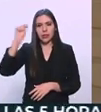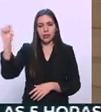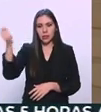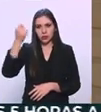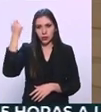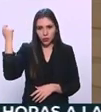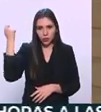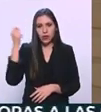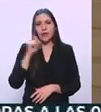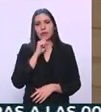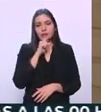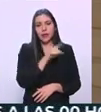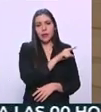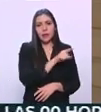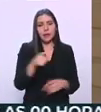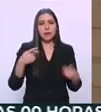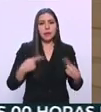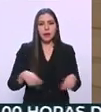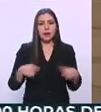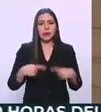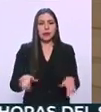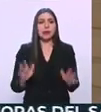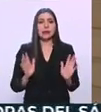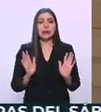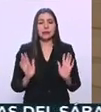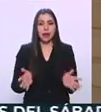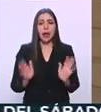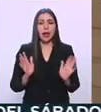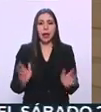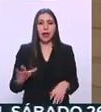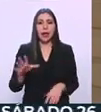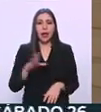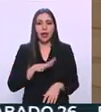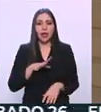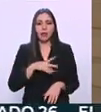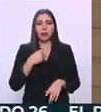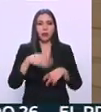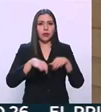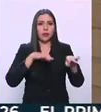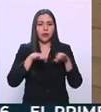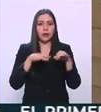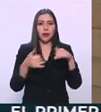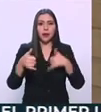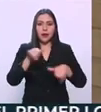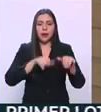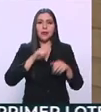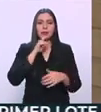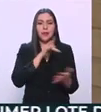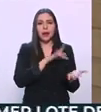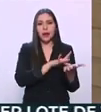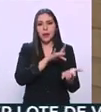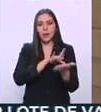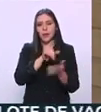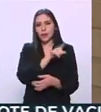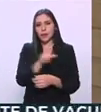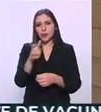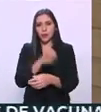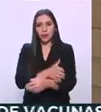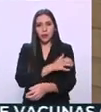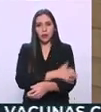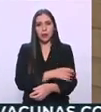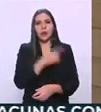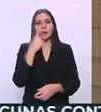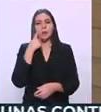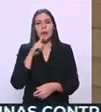apoyar a los colegas que ya están establecidos en sus laboratorios, y todo ello organizado en torno